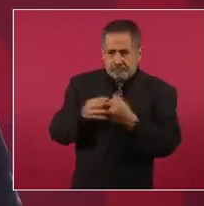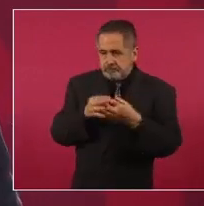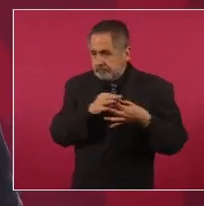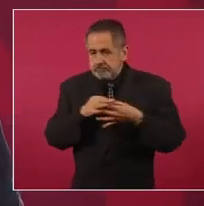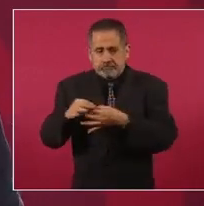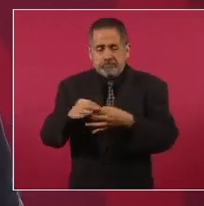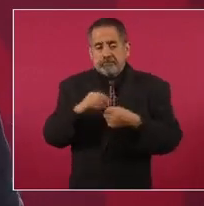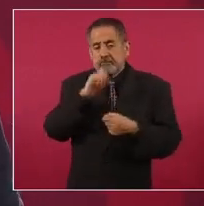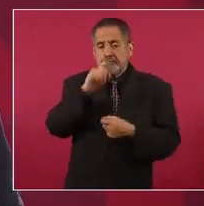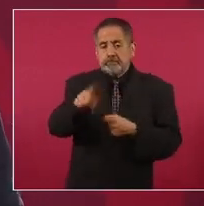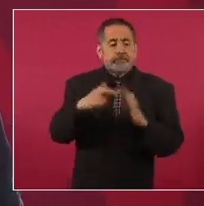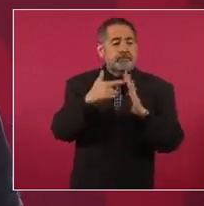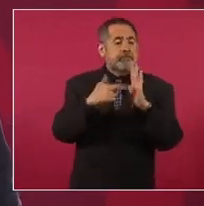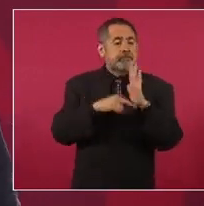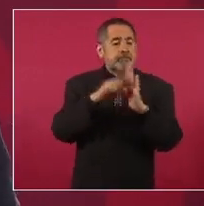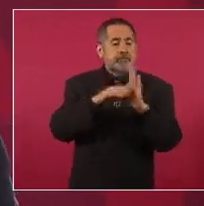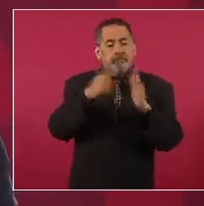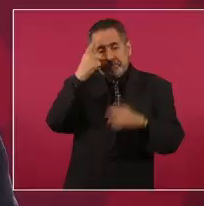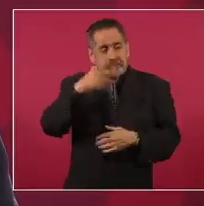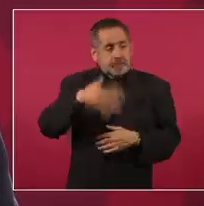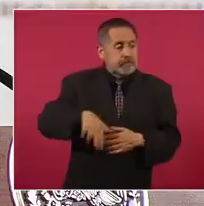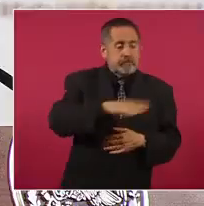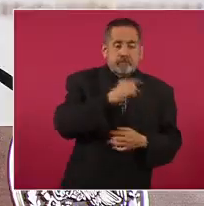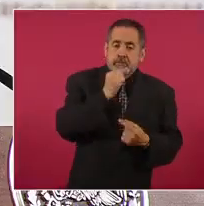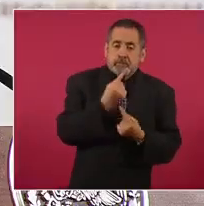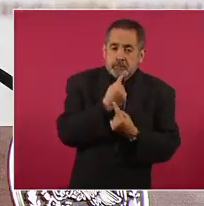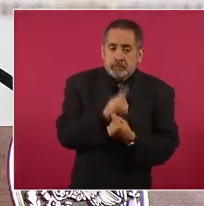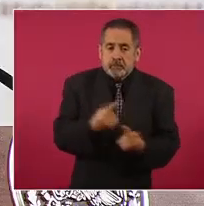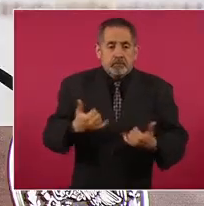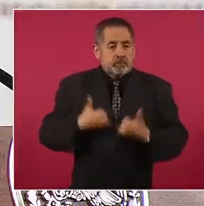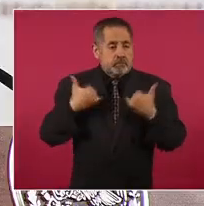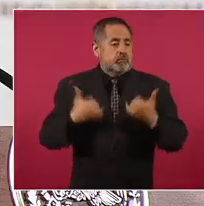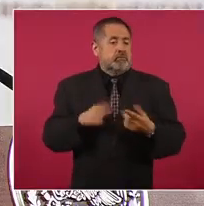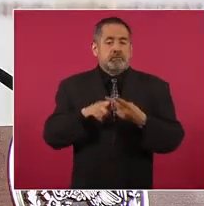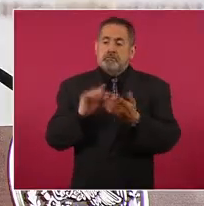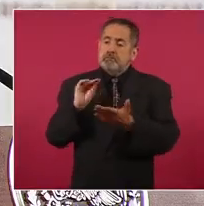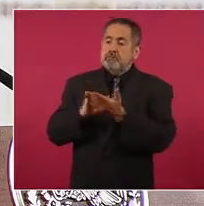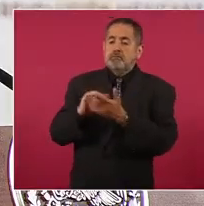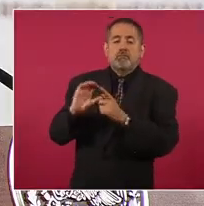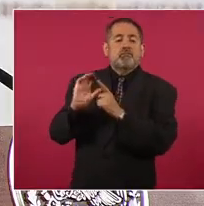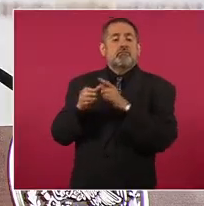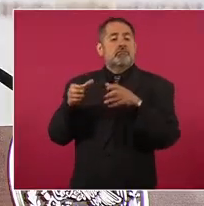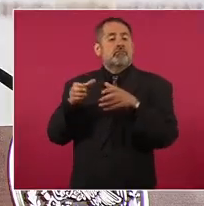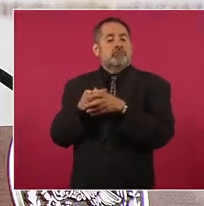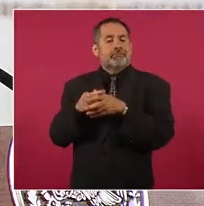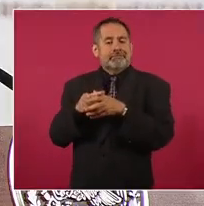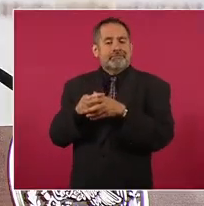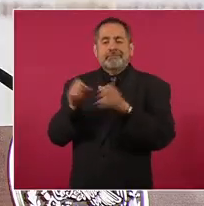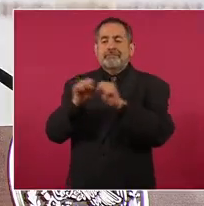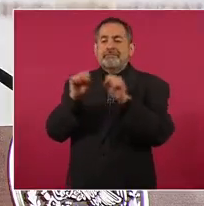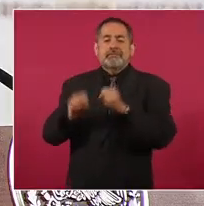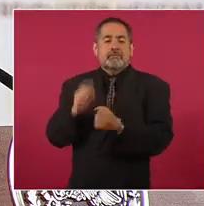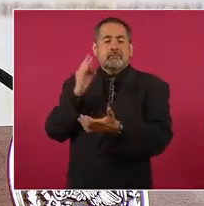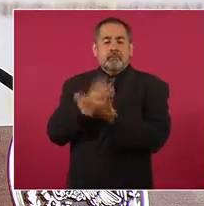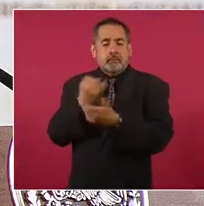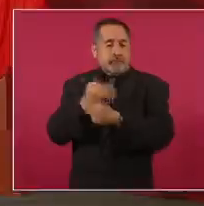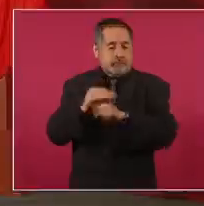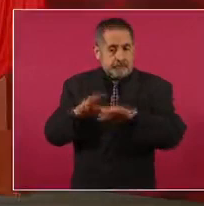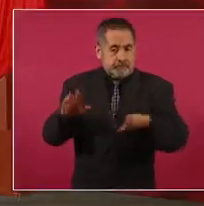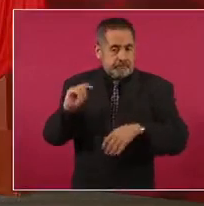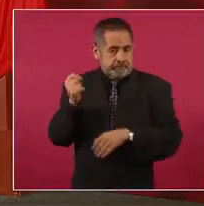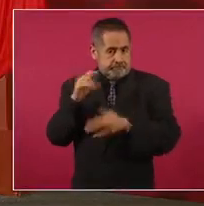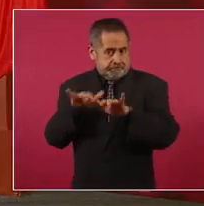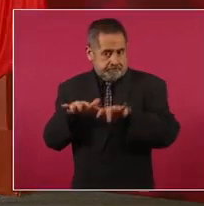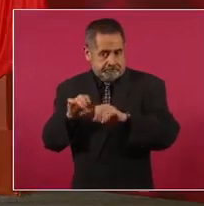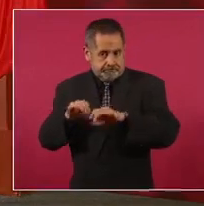el protocolo de búsqueda de niñas, niños y adolescentes, la creación del Comité del Sistema Único de Información Tecnológica, la Mesa